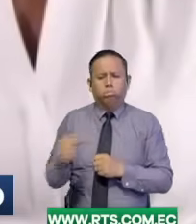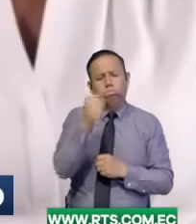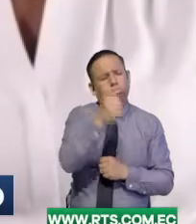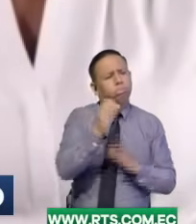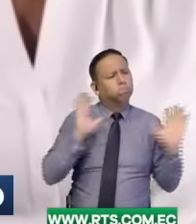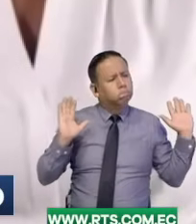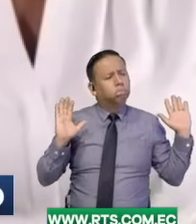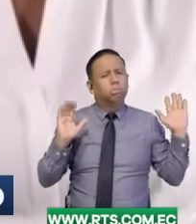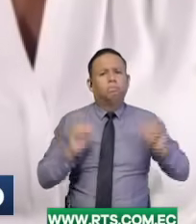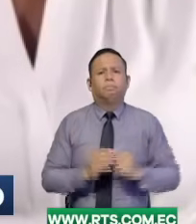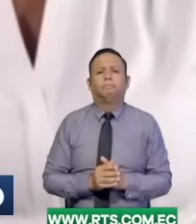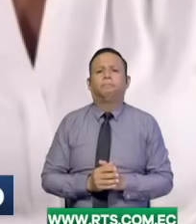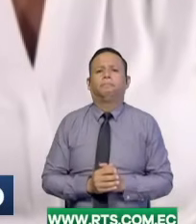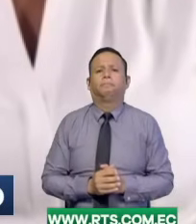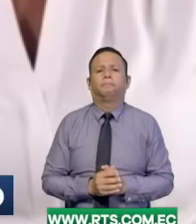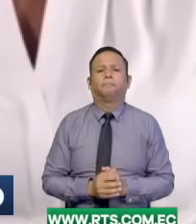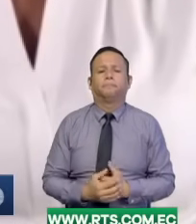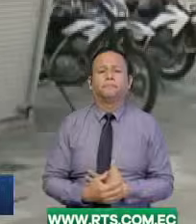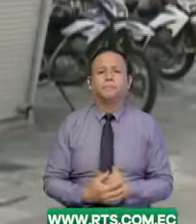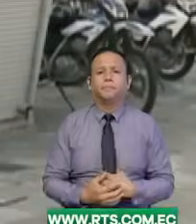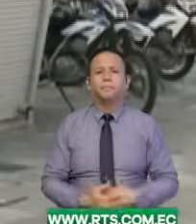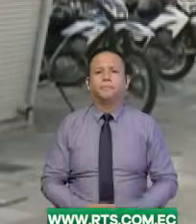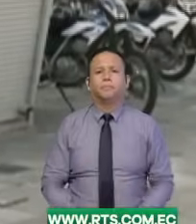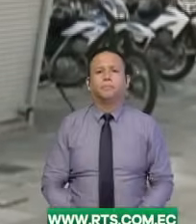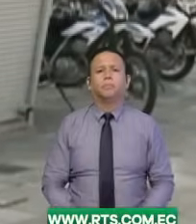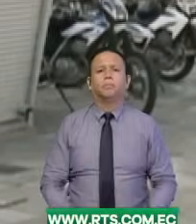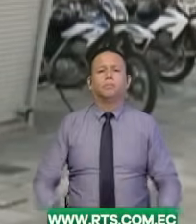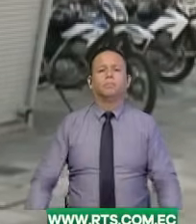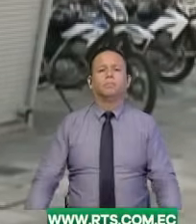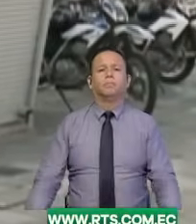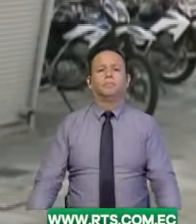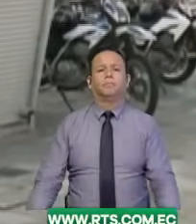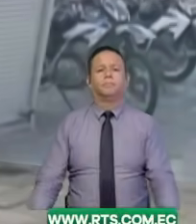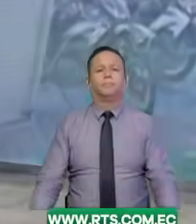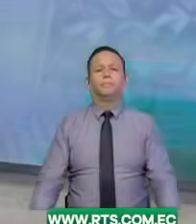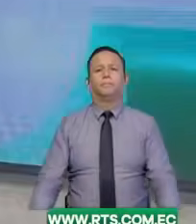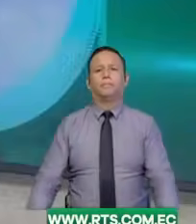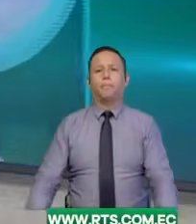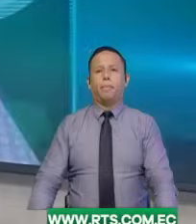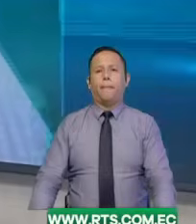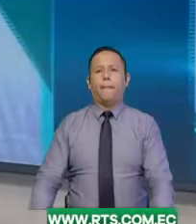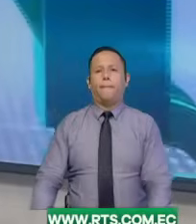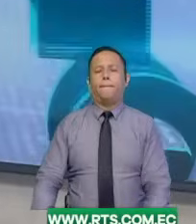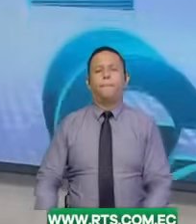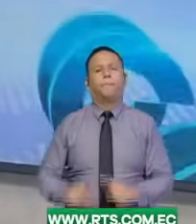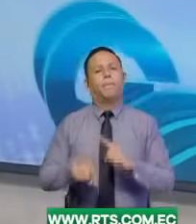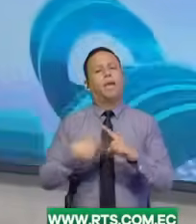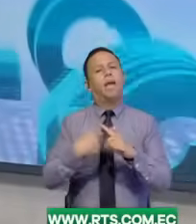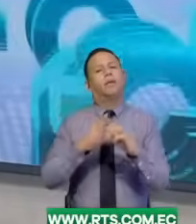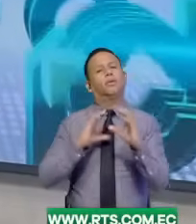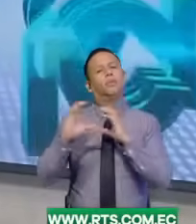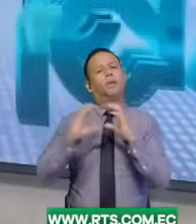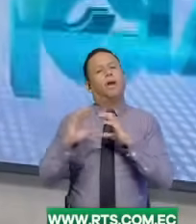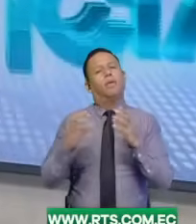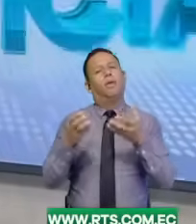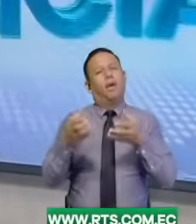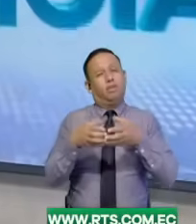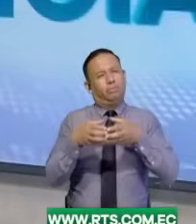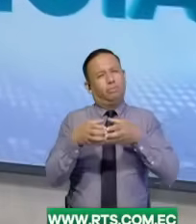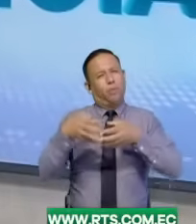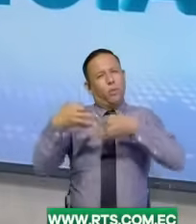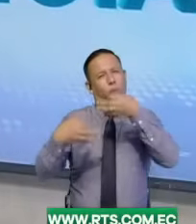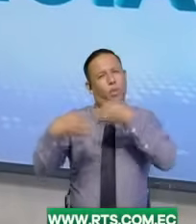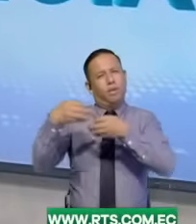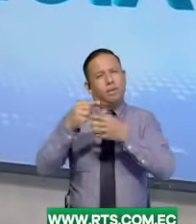diagnosticada, informó Álvaro Terán. La excomunicadora de la Corte de Justicia del